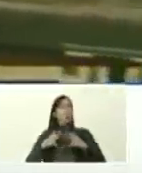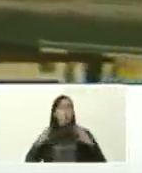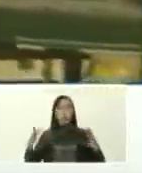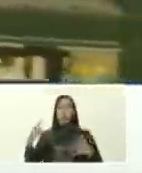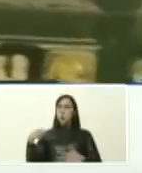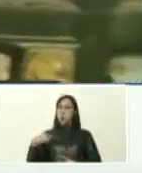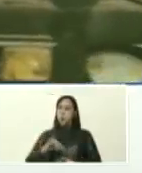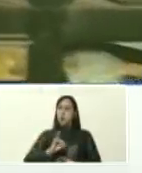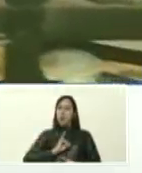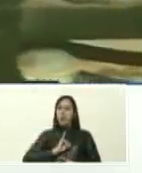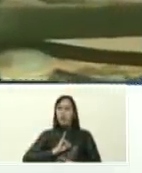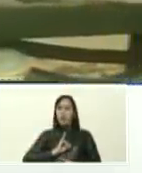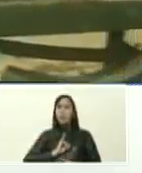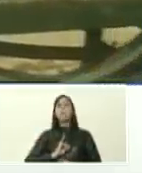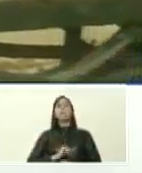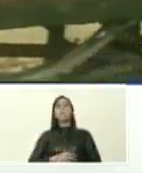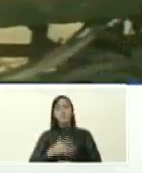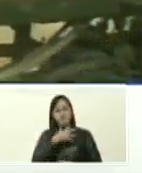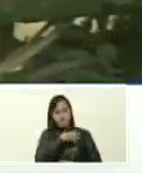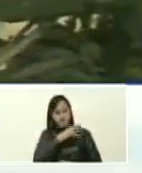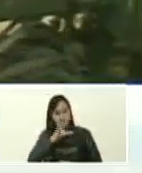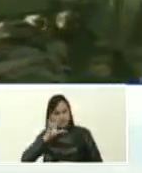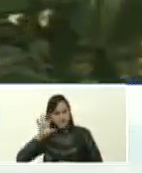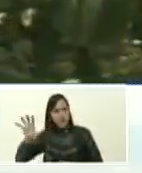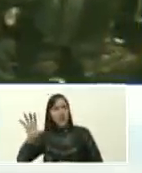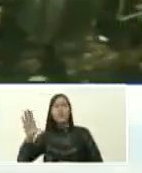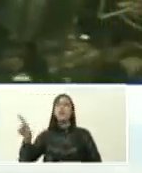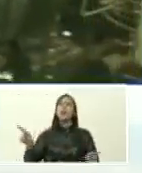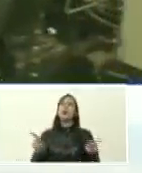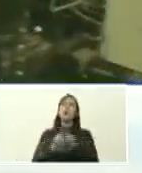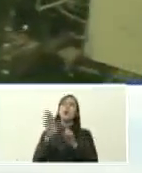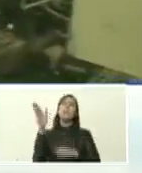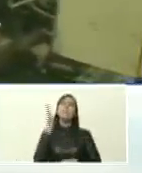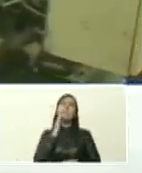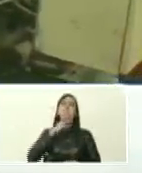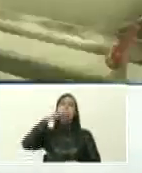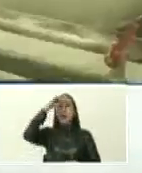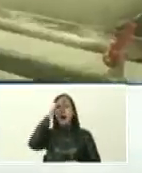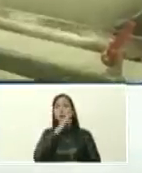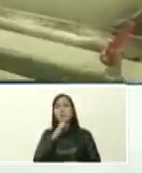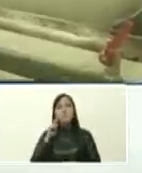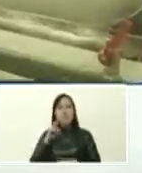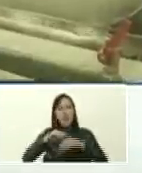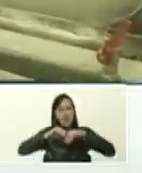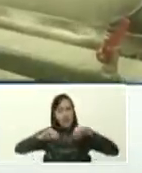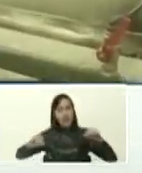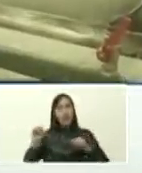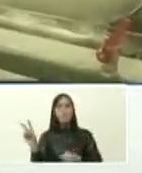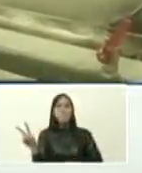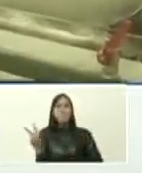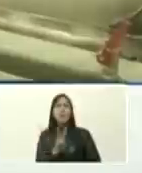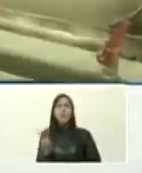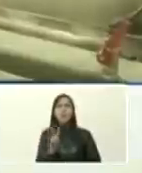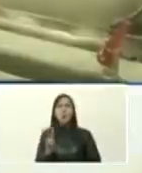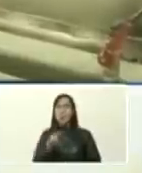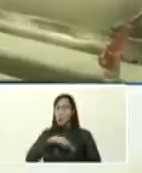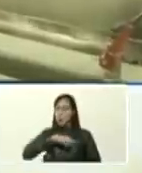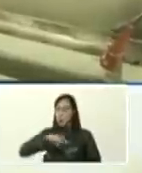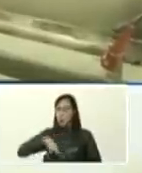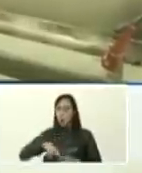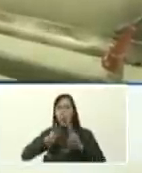tenemos, matria y patria, madre y padre, la tierra venezolana, nuestros